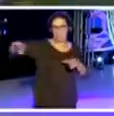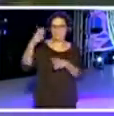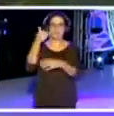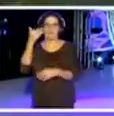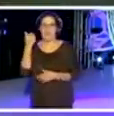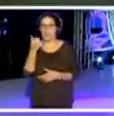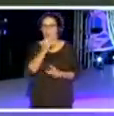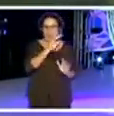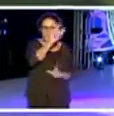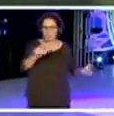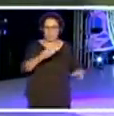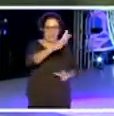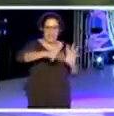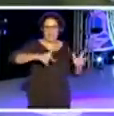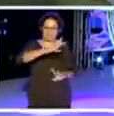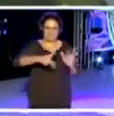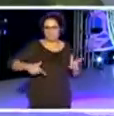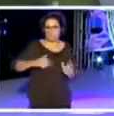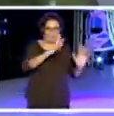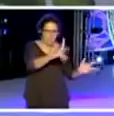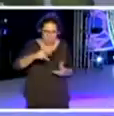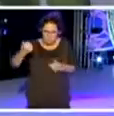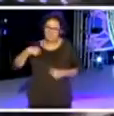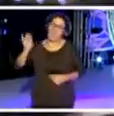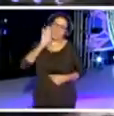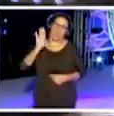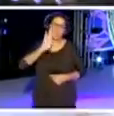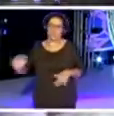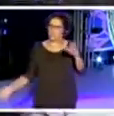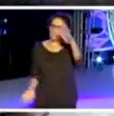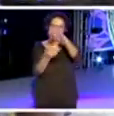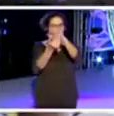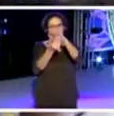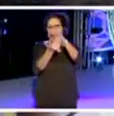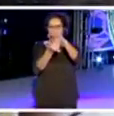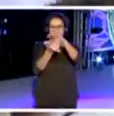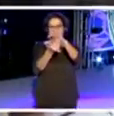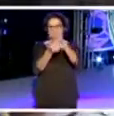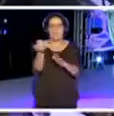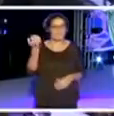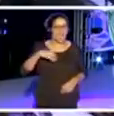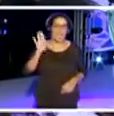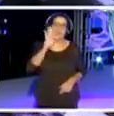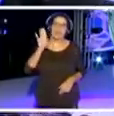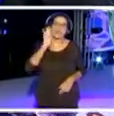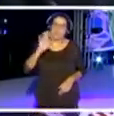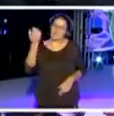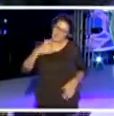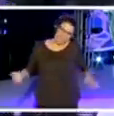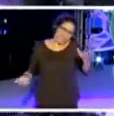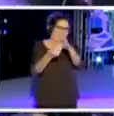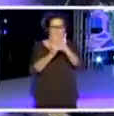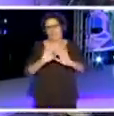que roban, ya basta de corrupción. Basta de